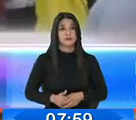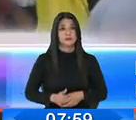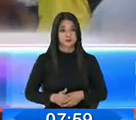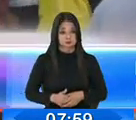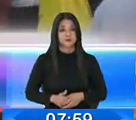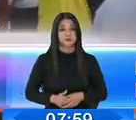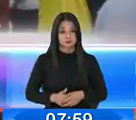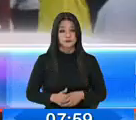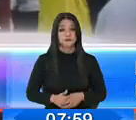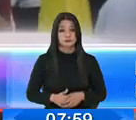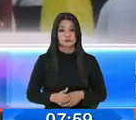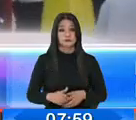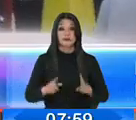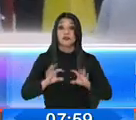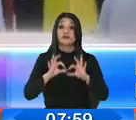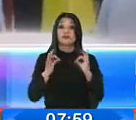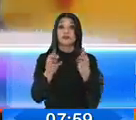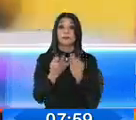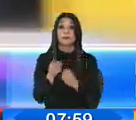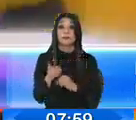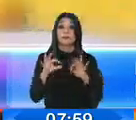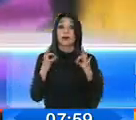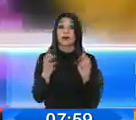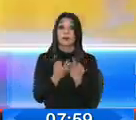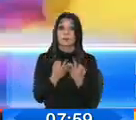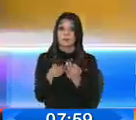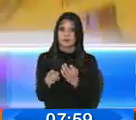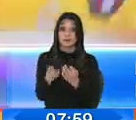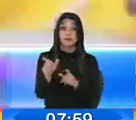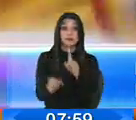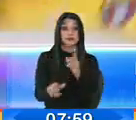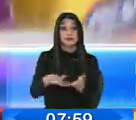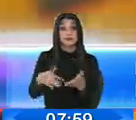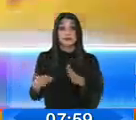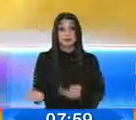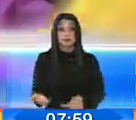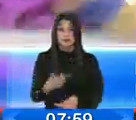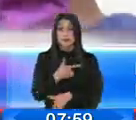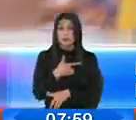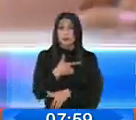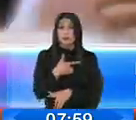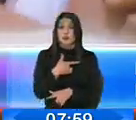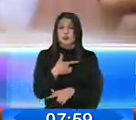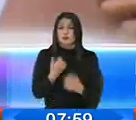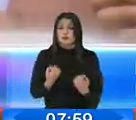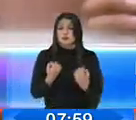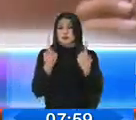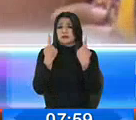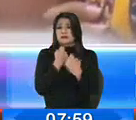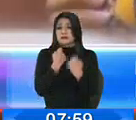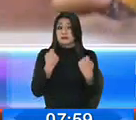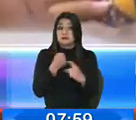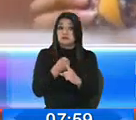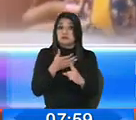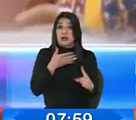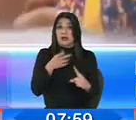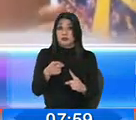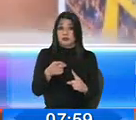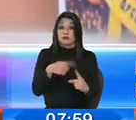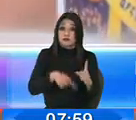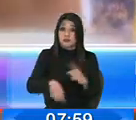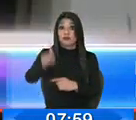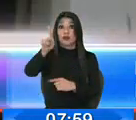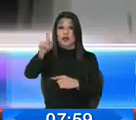Por otro lado, hay quienes aún no asimilan la noticia. No pueden creer que sus familiares se fueron de